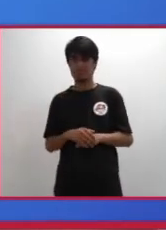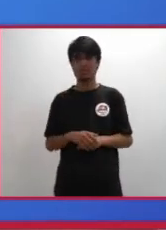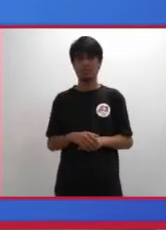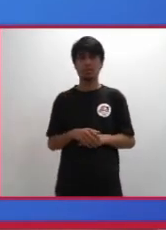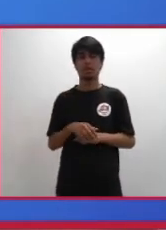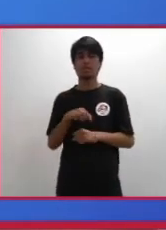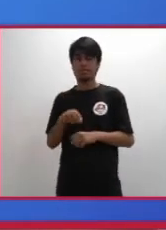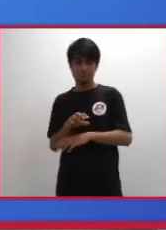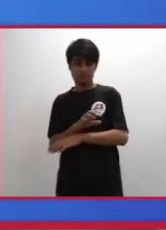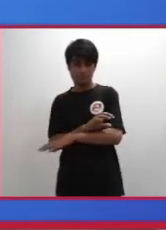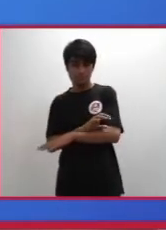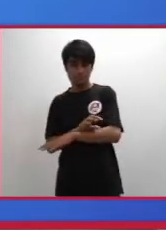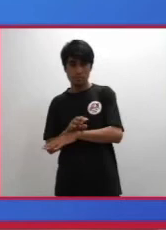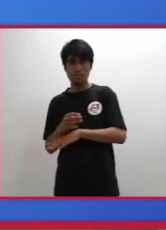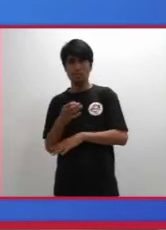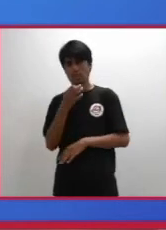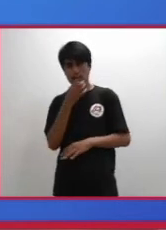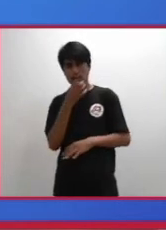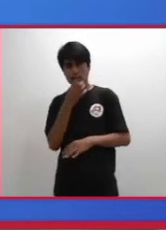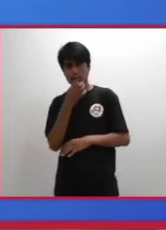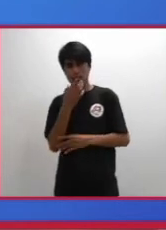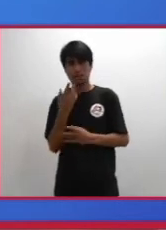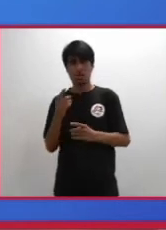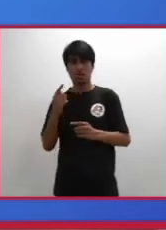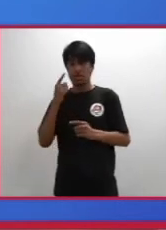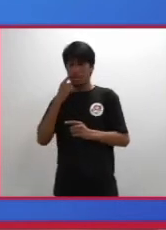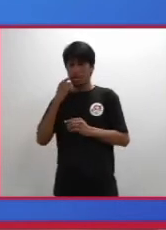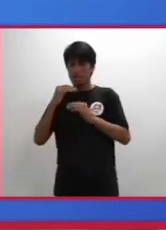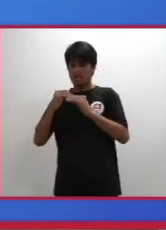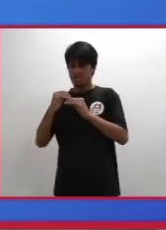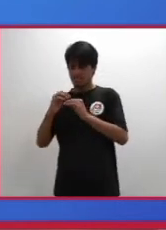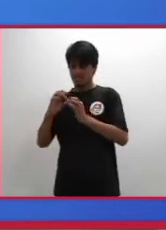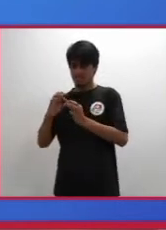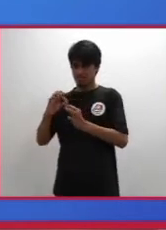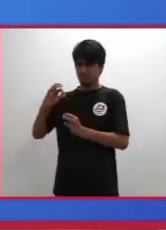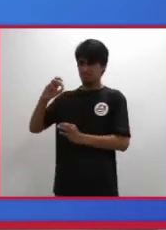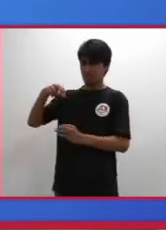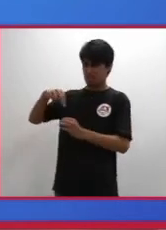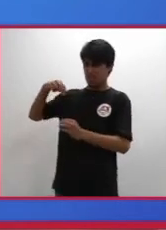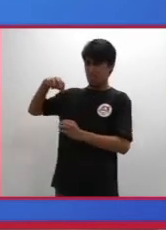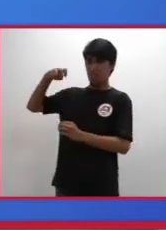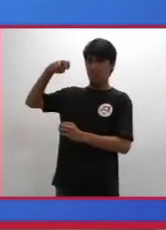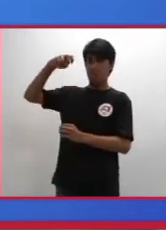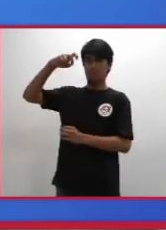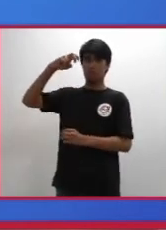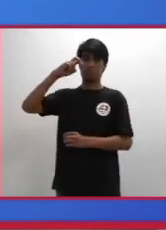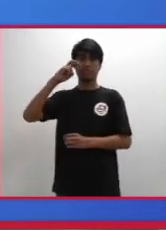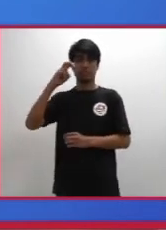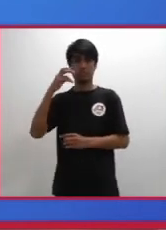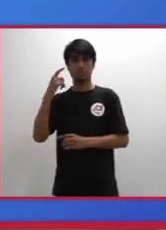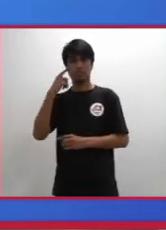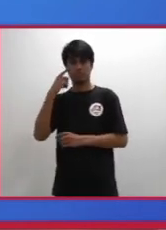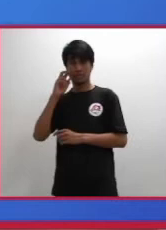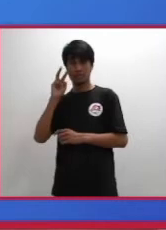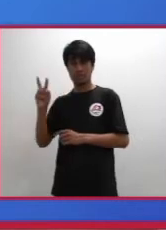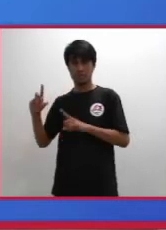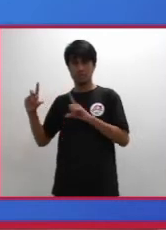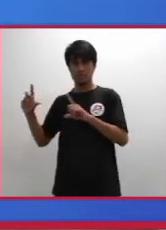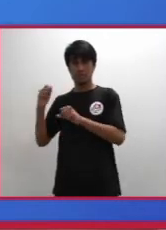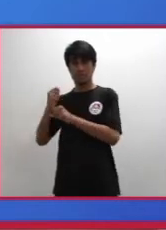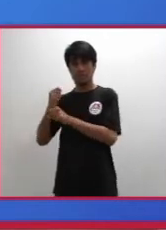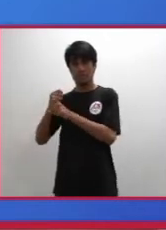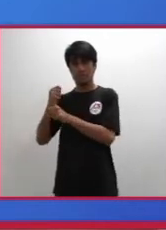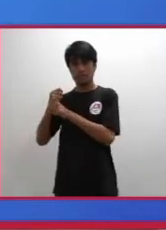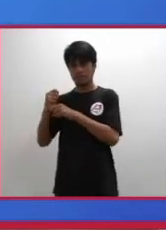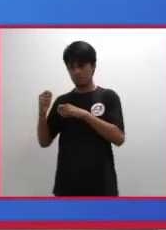Continuando con algunos ejemplos, en este caso de altura, por ejemplo, vemos de que existen dos personas que están trabajando. Una persona está un poco